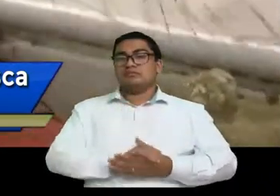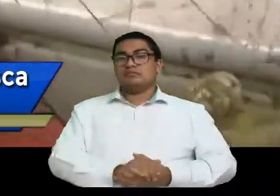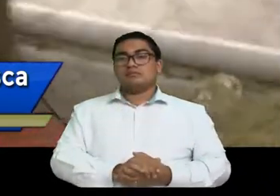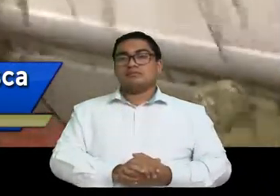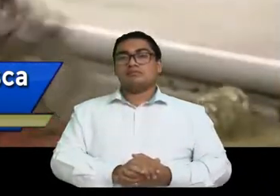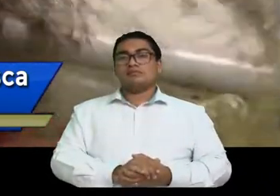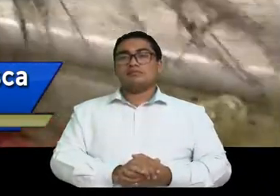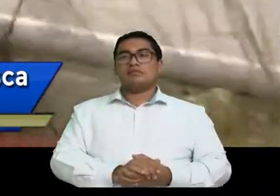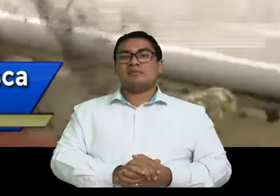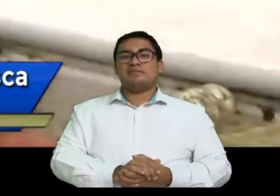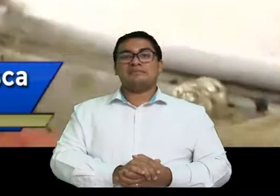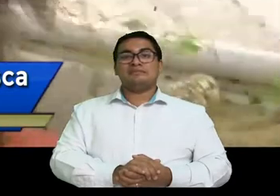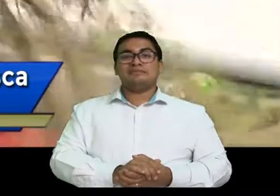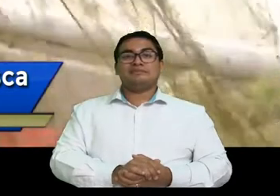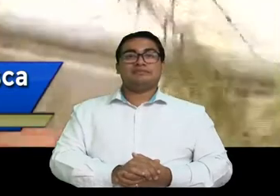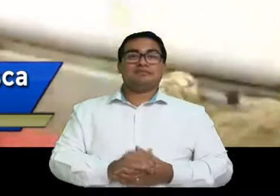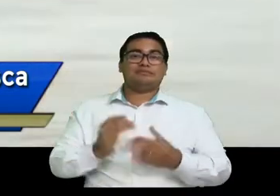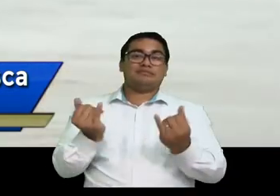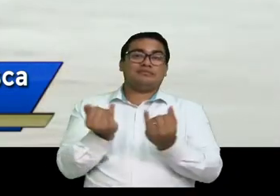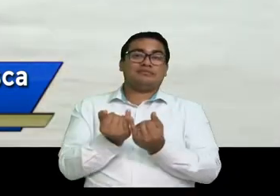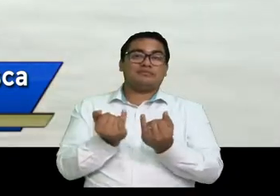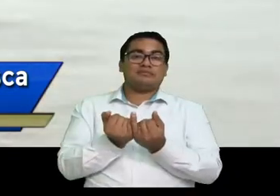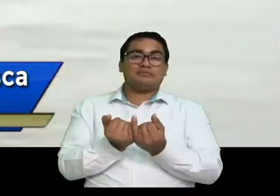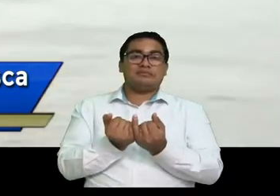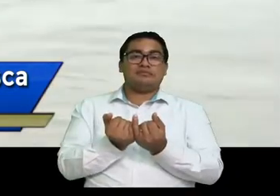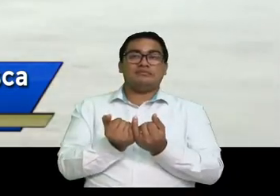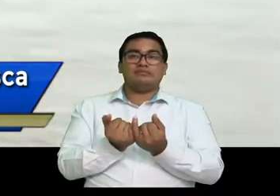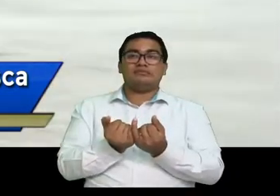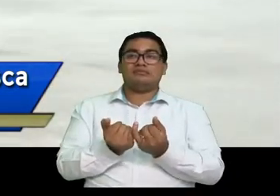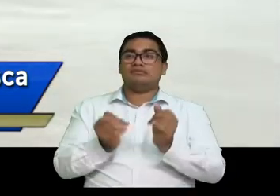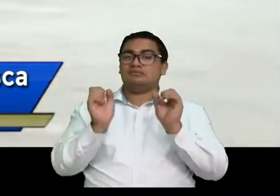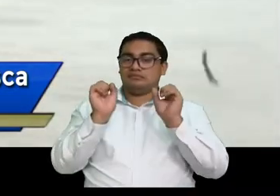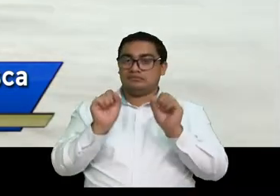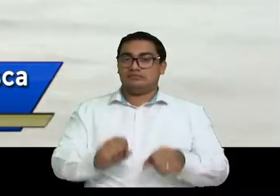eso sí. Nos lleva también a tener